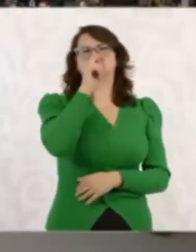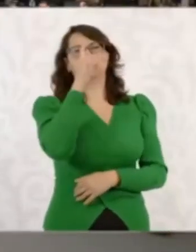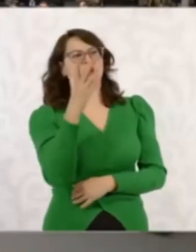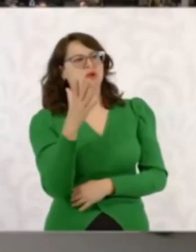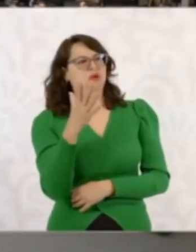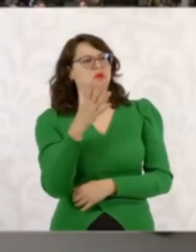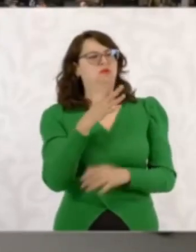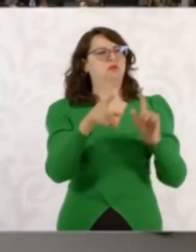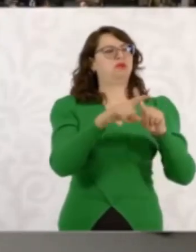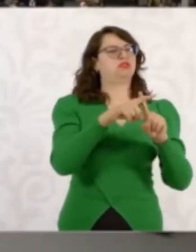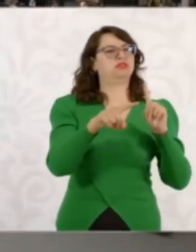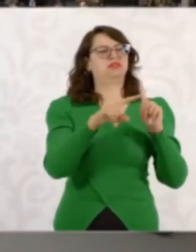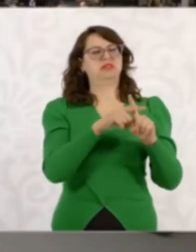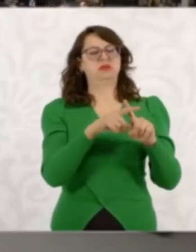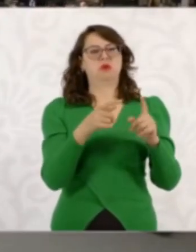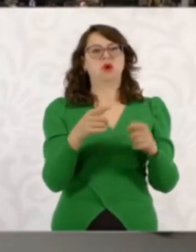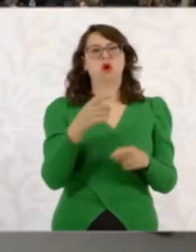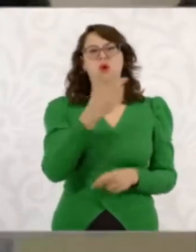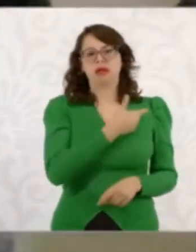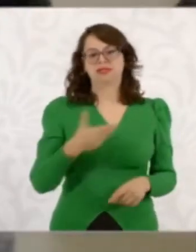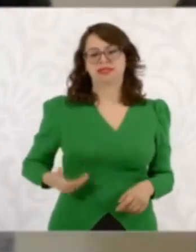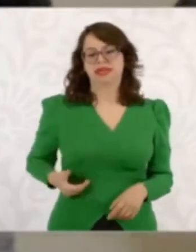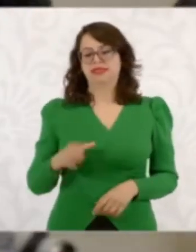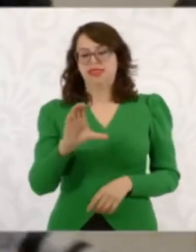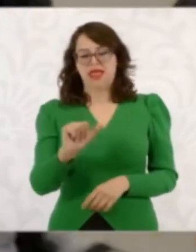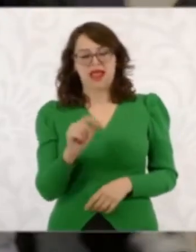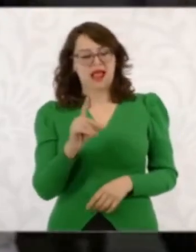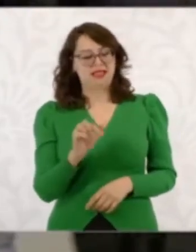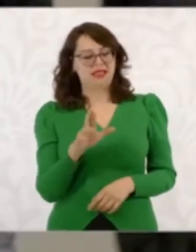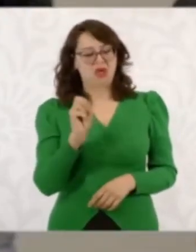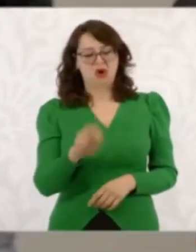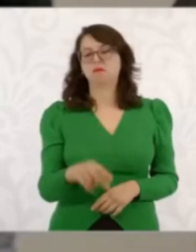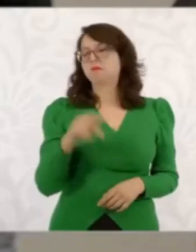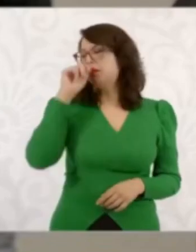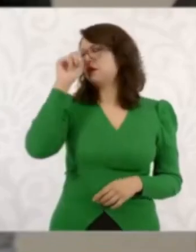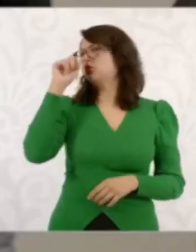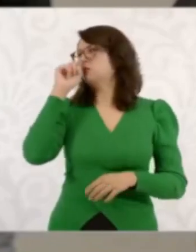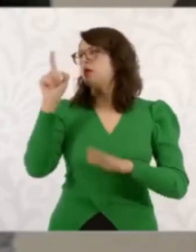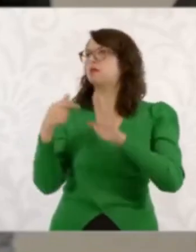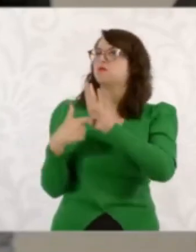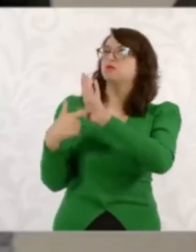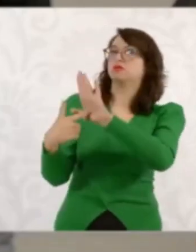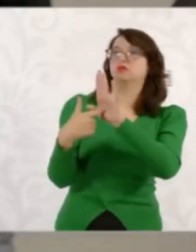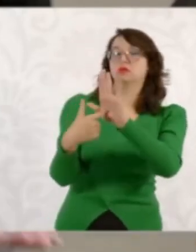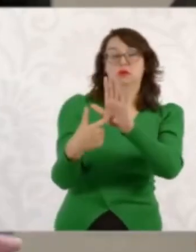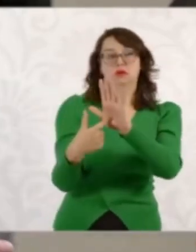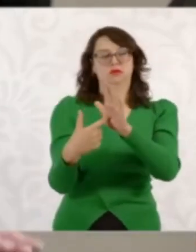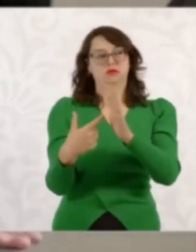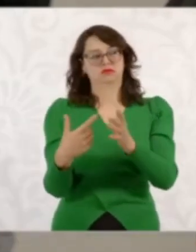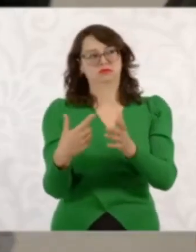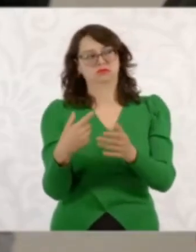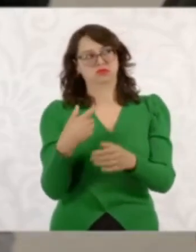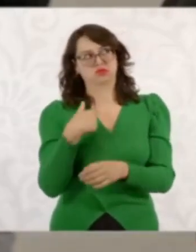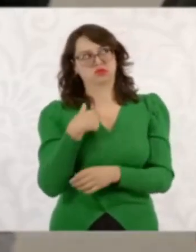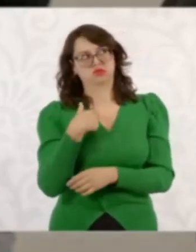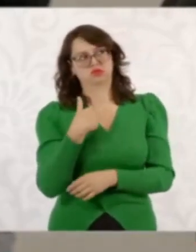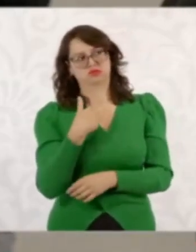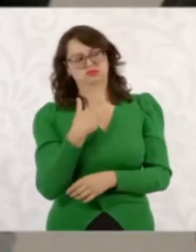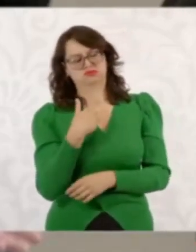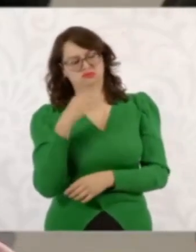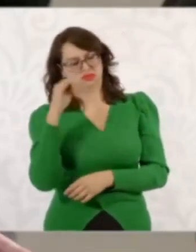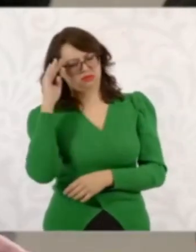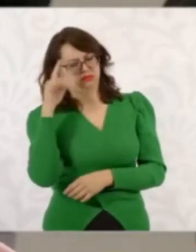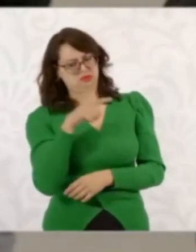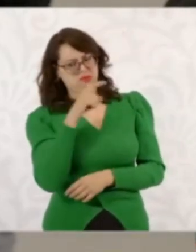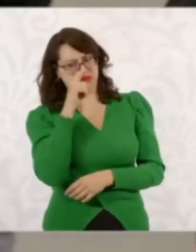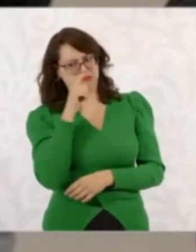lo positivo de Calderón, porque, pues, bueno, yo en lo personal no sé qué vayan a presumir, pero ellos dicen que